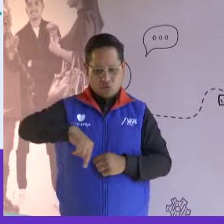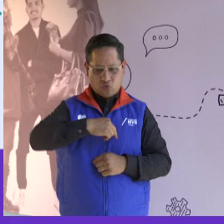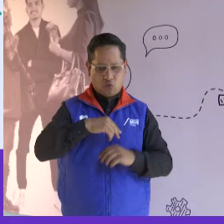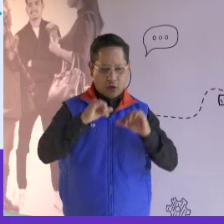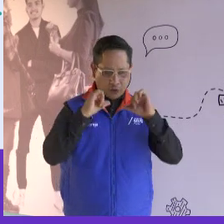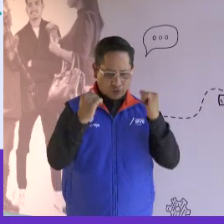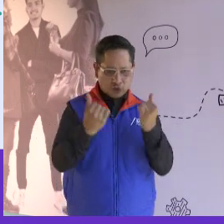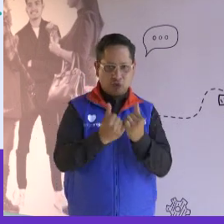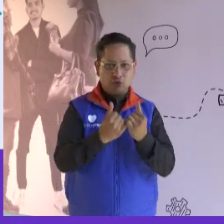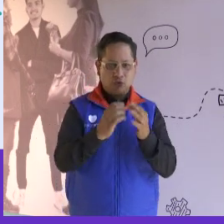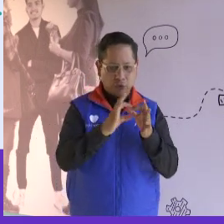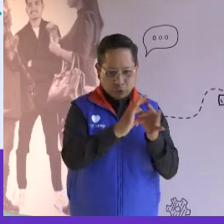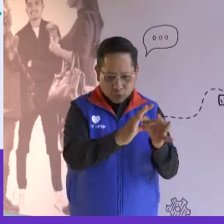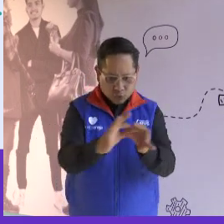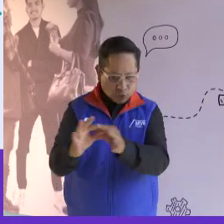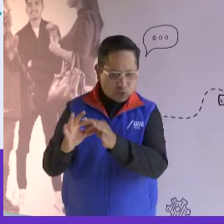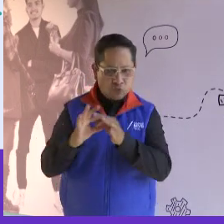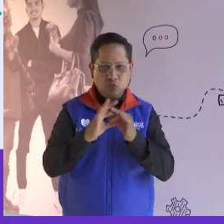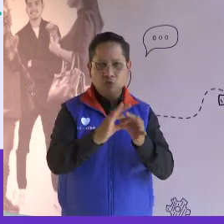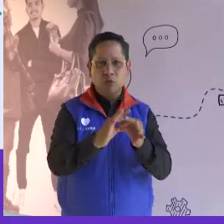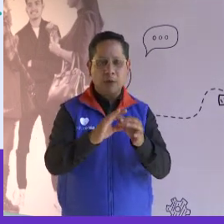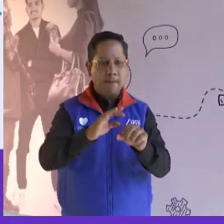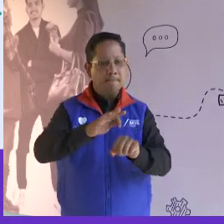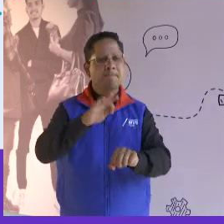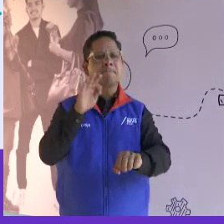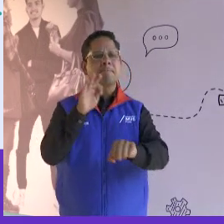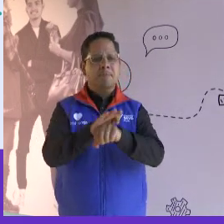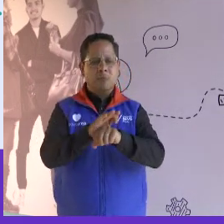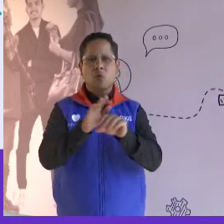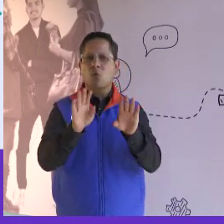usarlas a nuestro favor, de manera correcta, perdón.